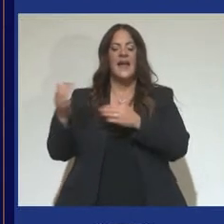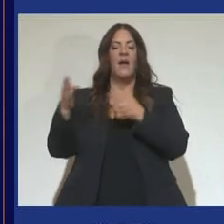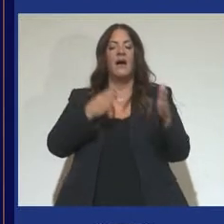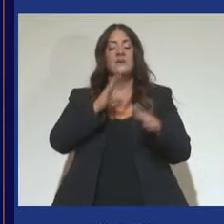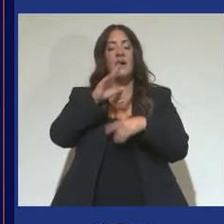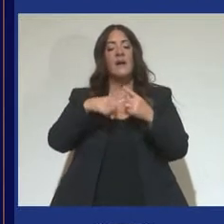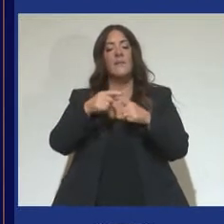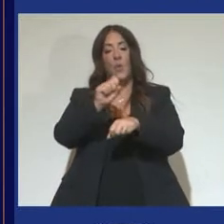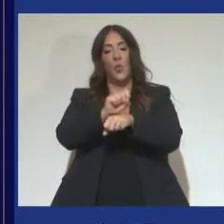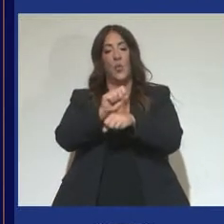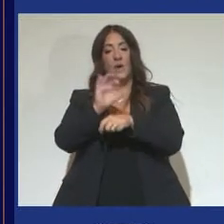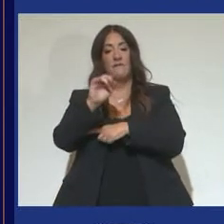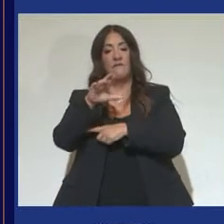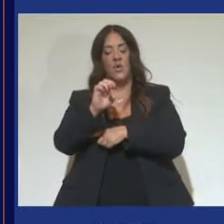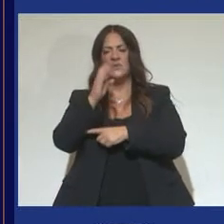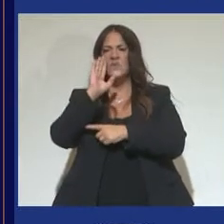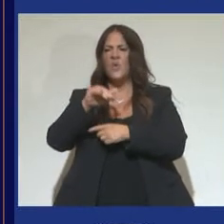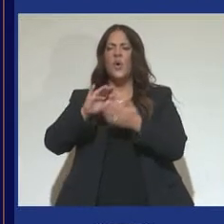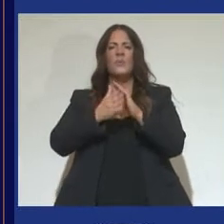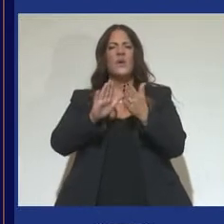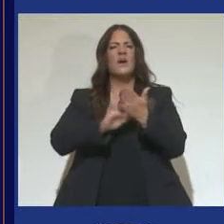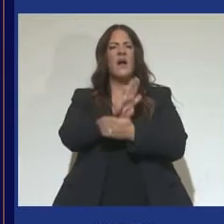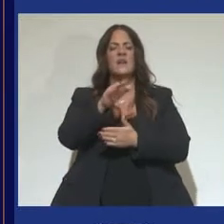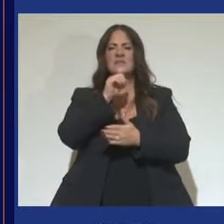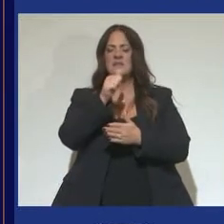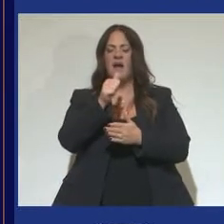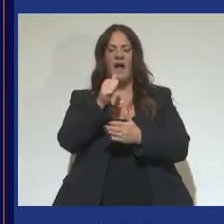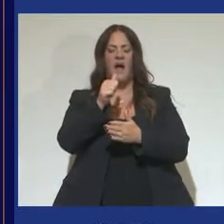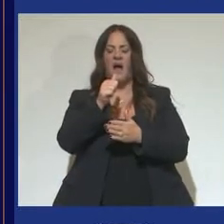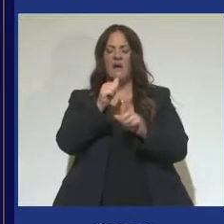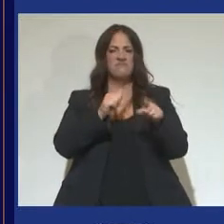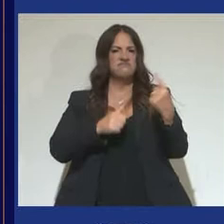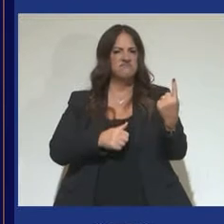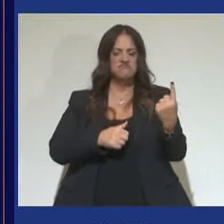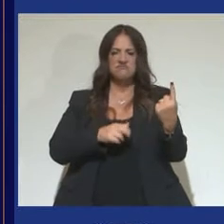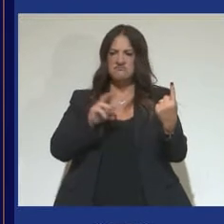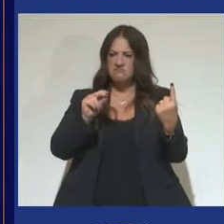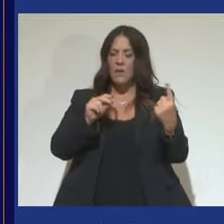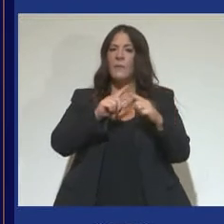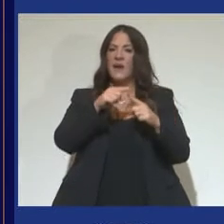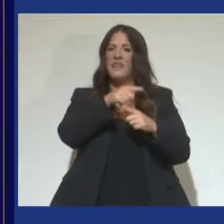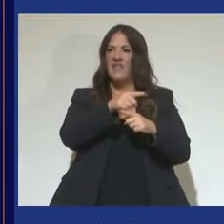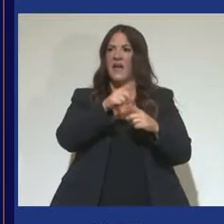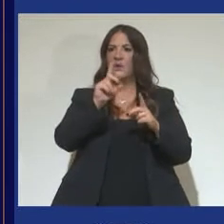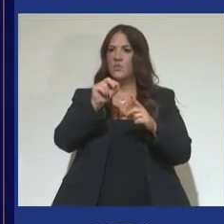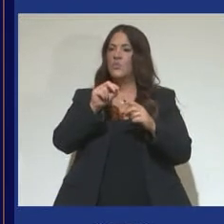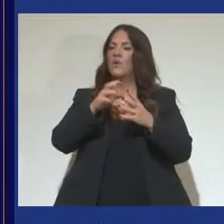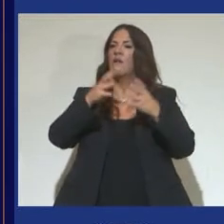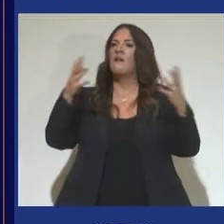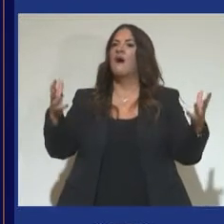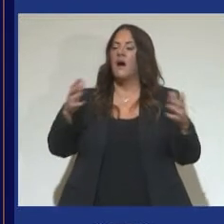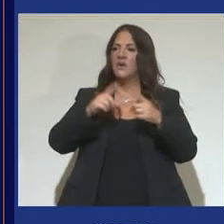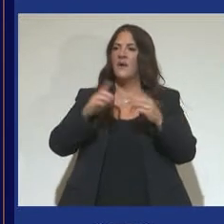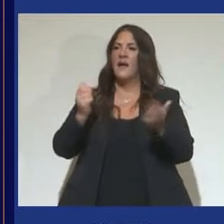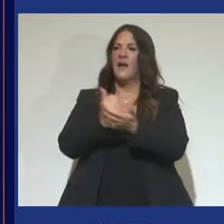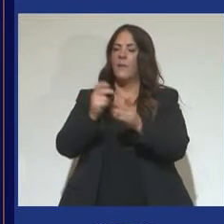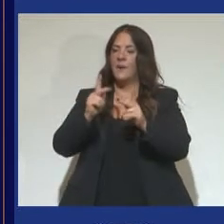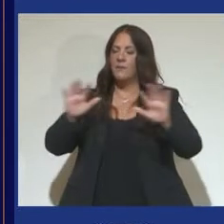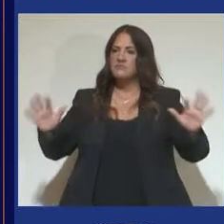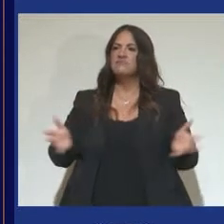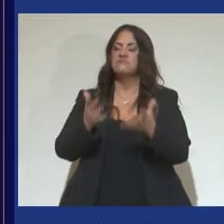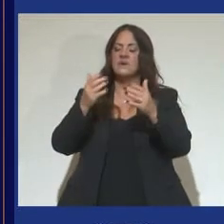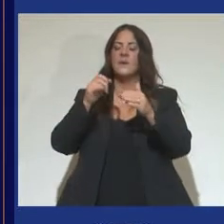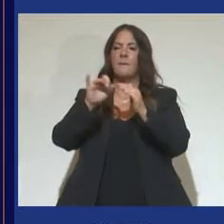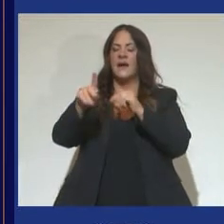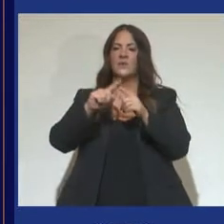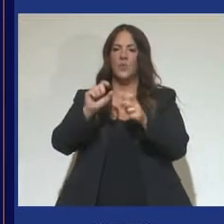obviamente es parte de lo que los estudiantes son los que trabajan en escuelas o colegios comunitarios